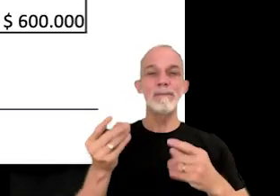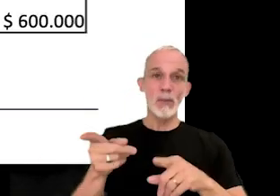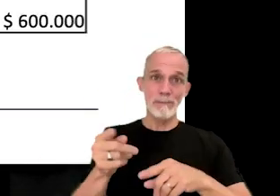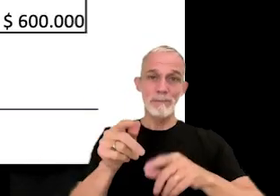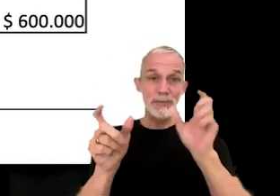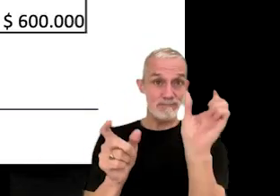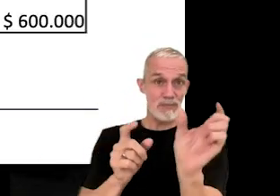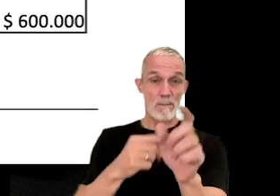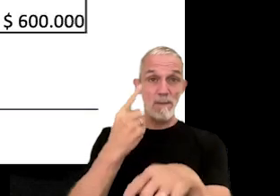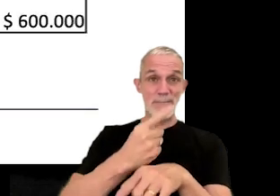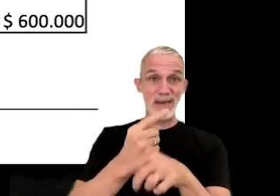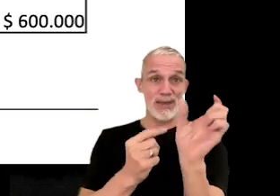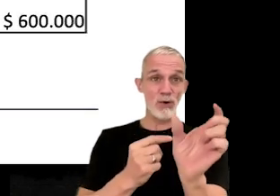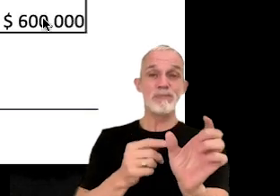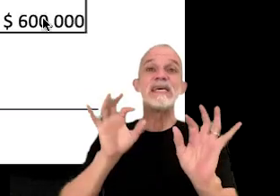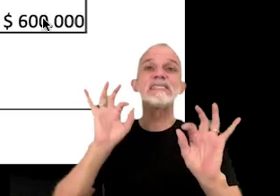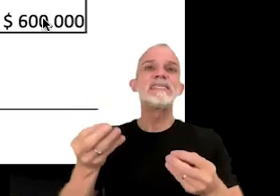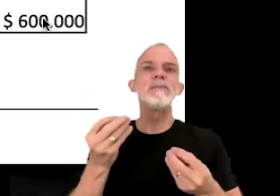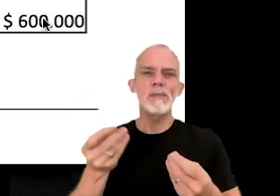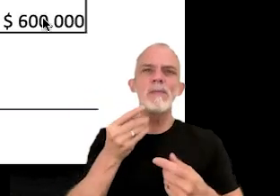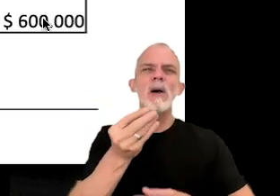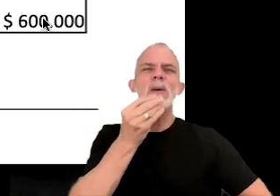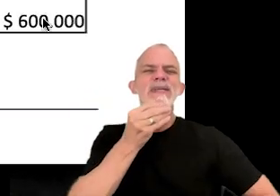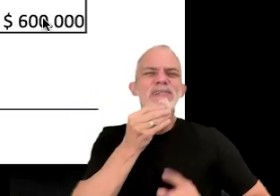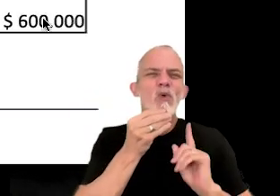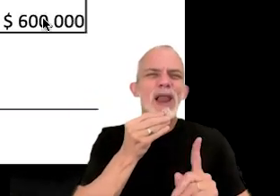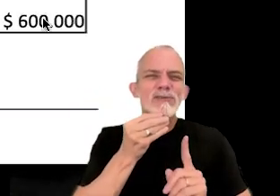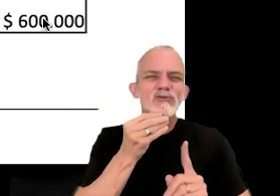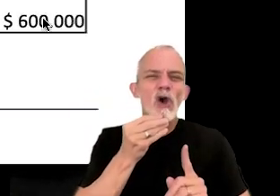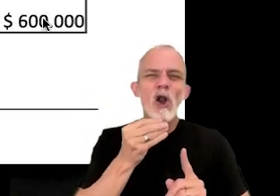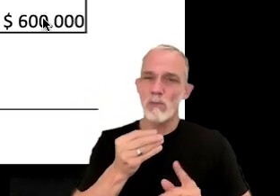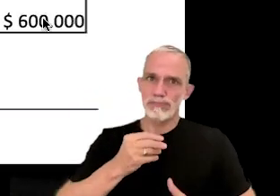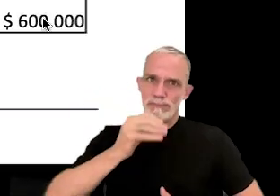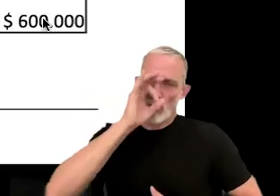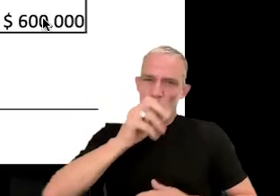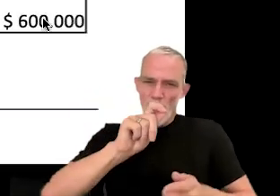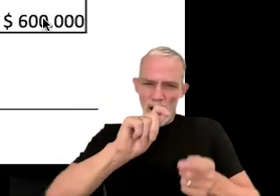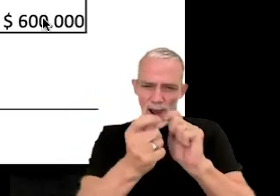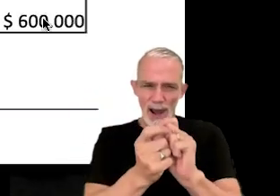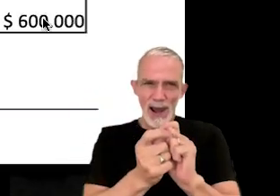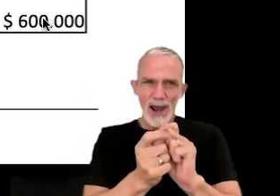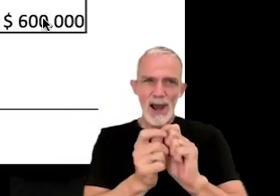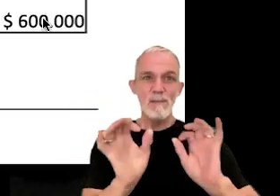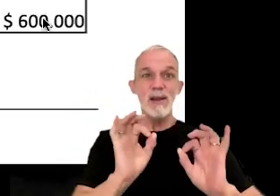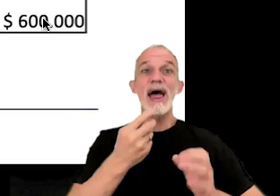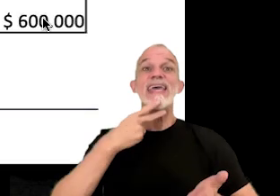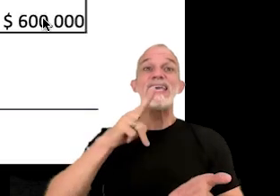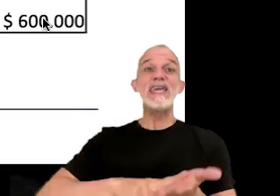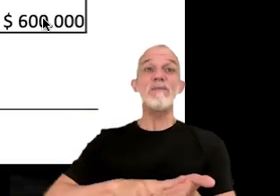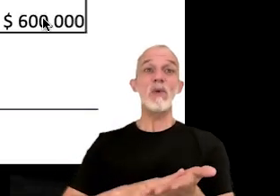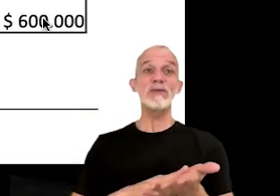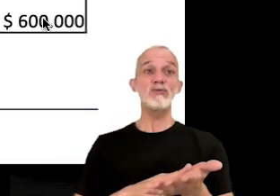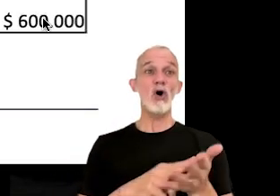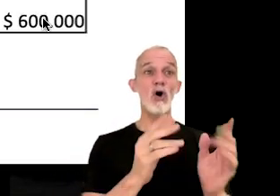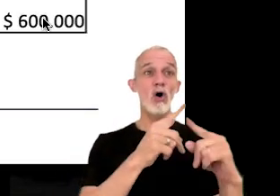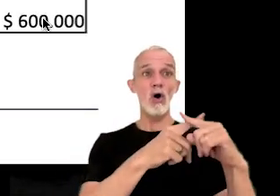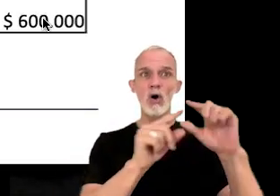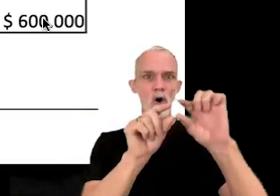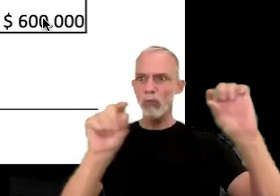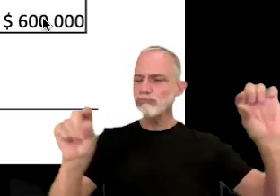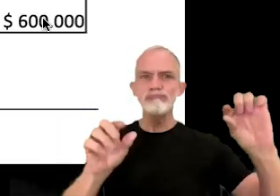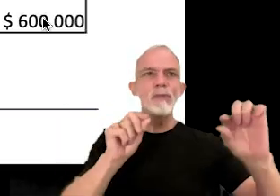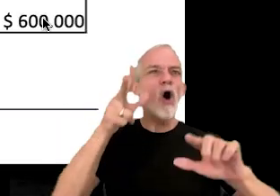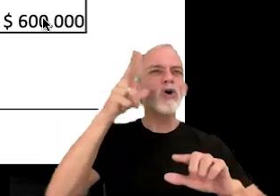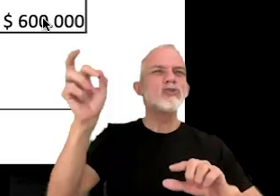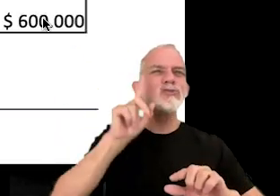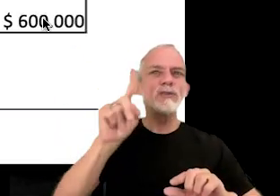lugar, sepan que para un delito de simulación nunca vamos a estar modificando el impuesto determinado. O sea, el impuesto determinado de